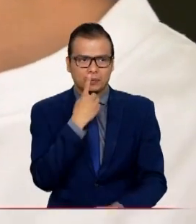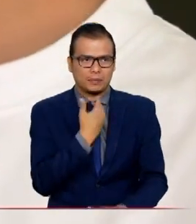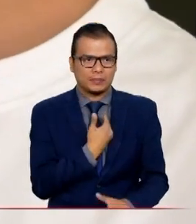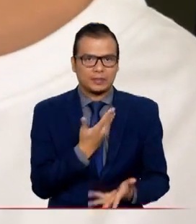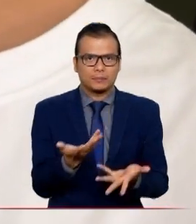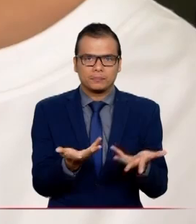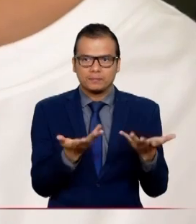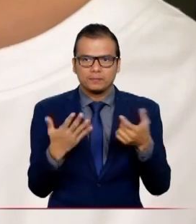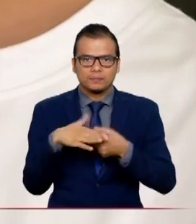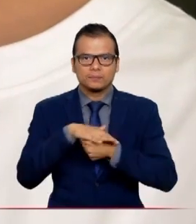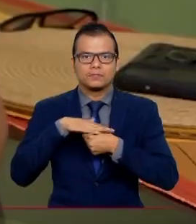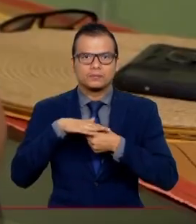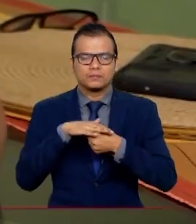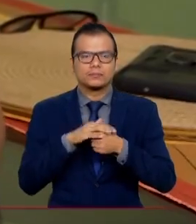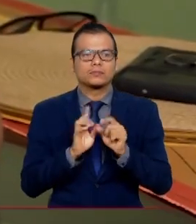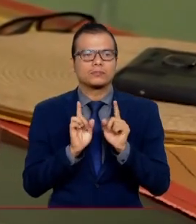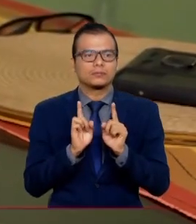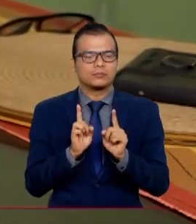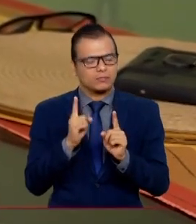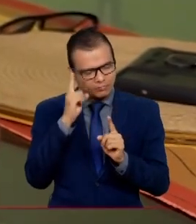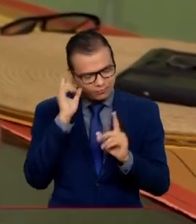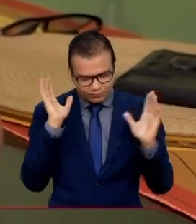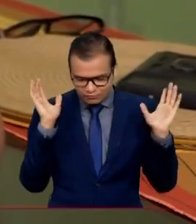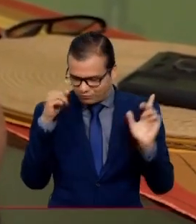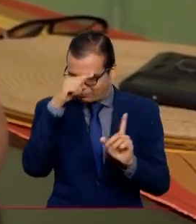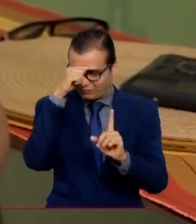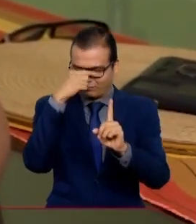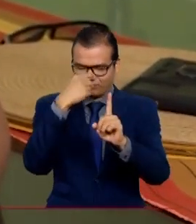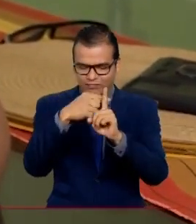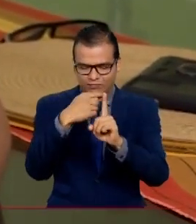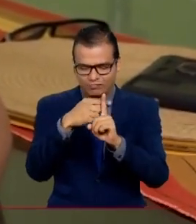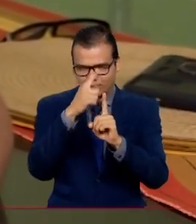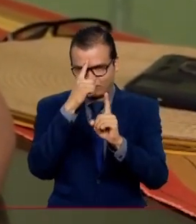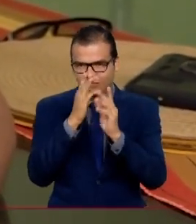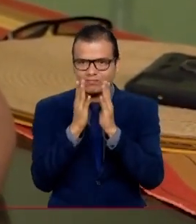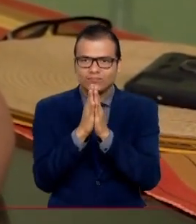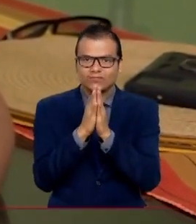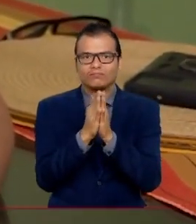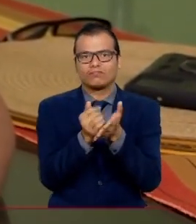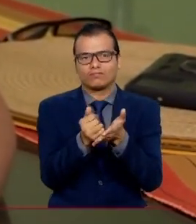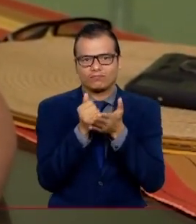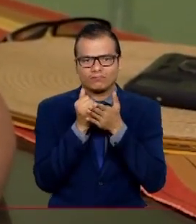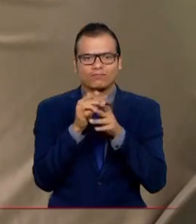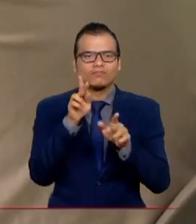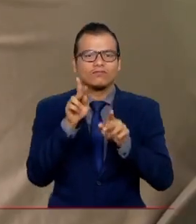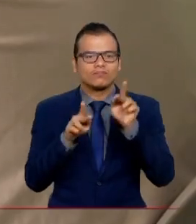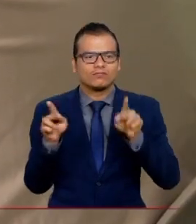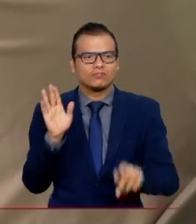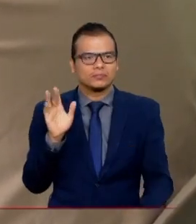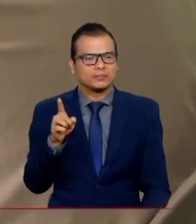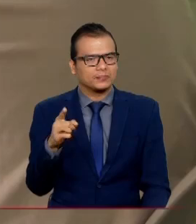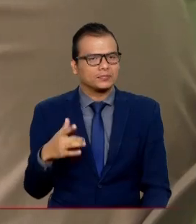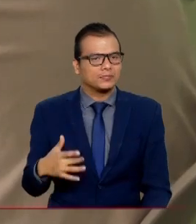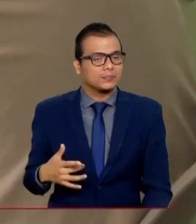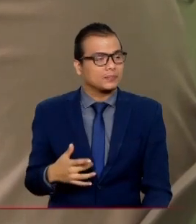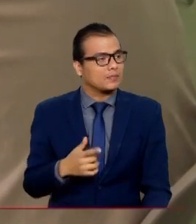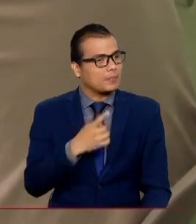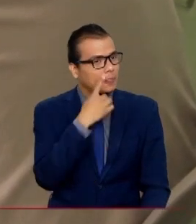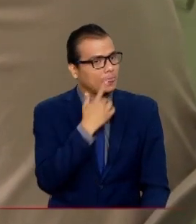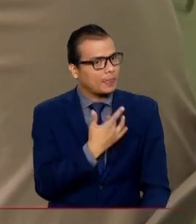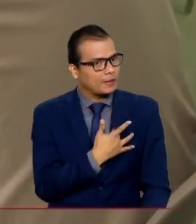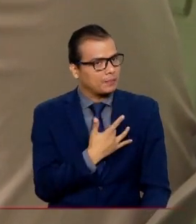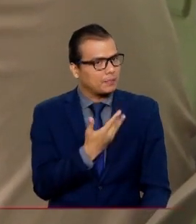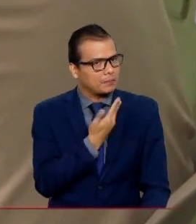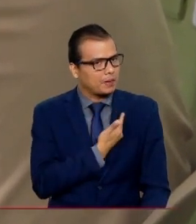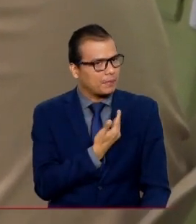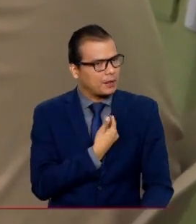no cuentan. Eso sí, no se rinden y están en la búsqueda de esos recursos. ¿Qué tan importante han sido tus papás precisamente